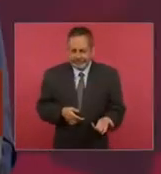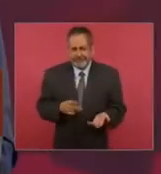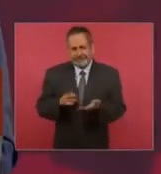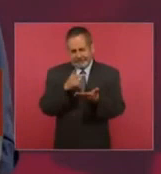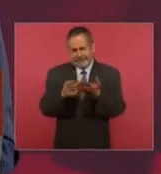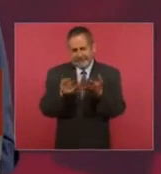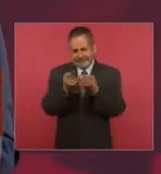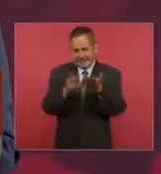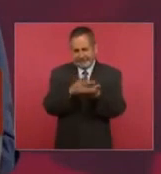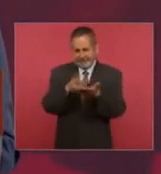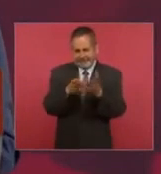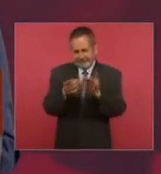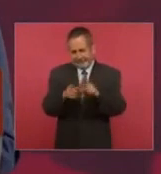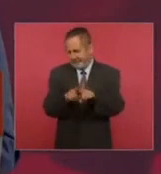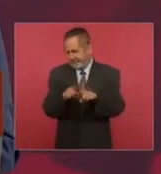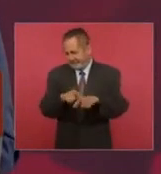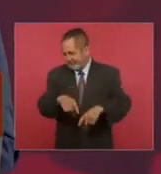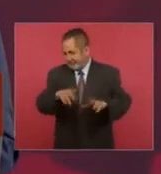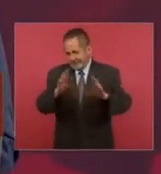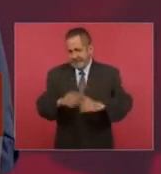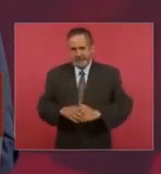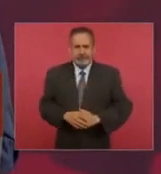anécdotas sobre eso